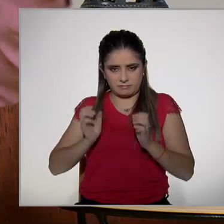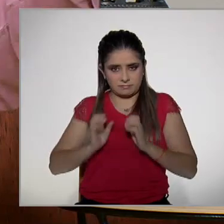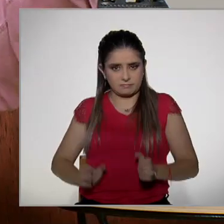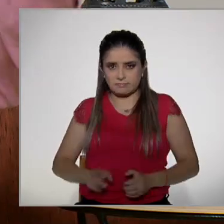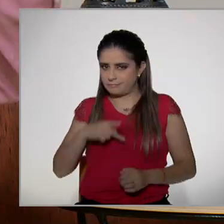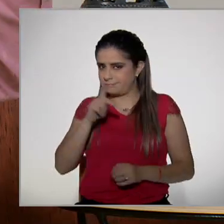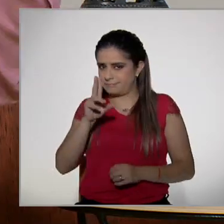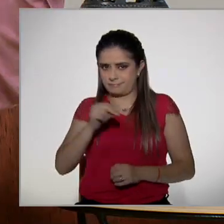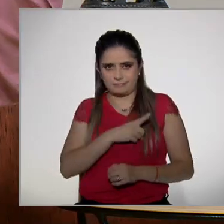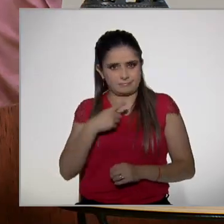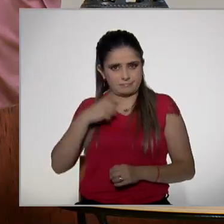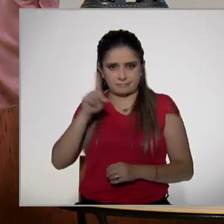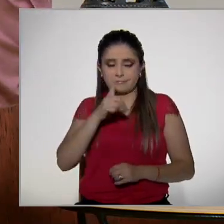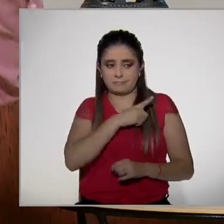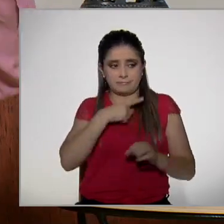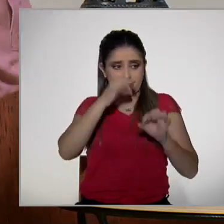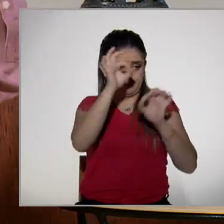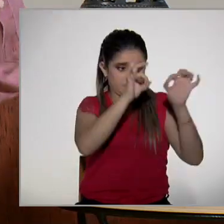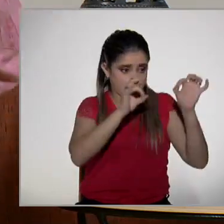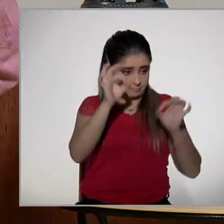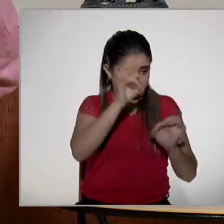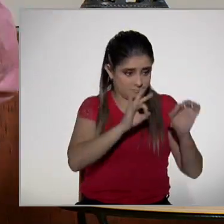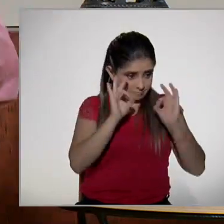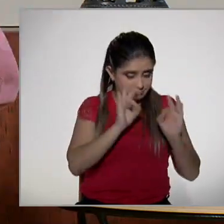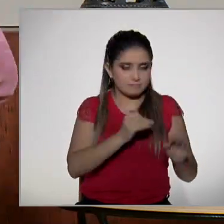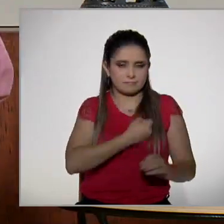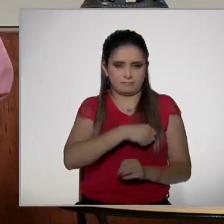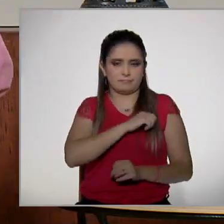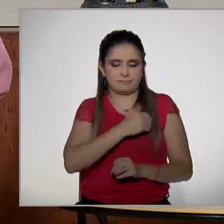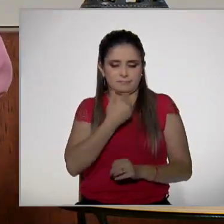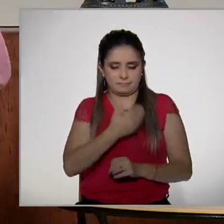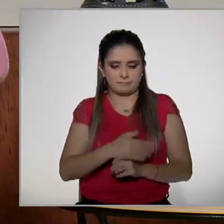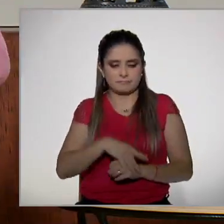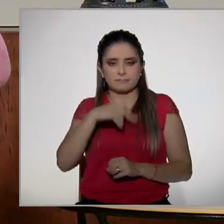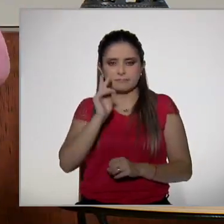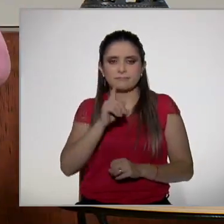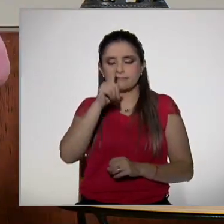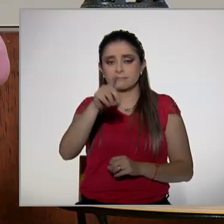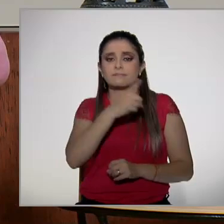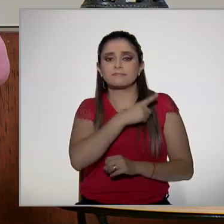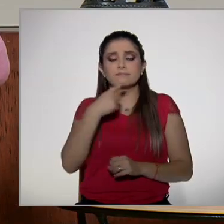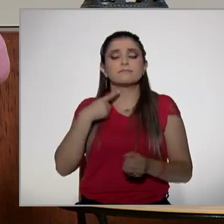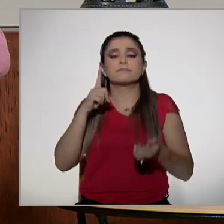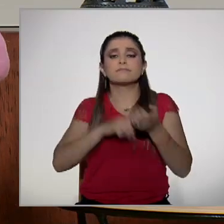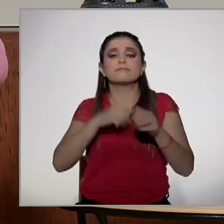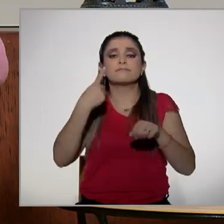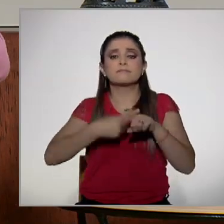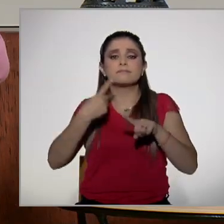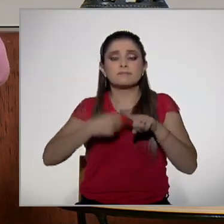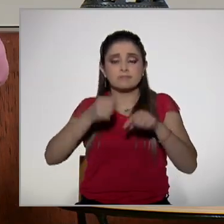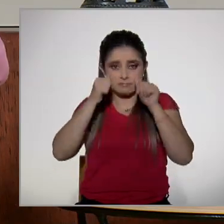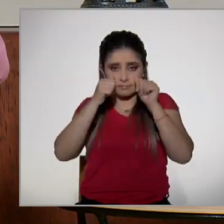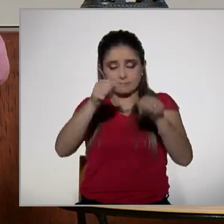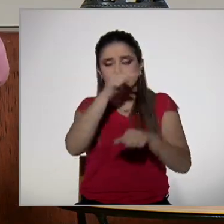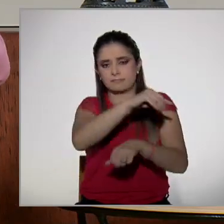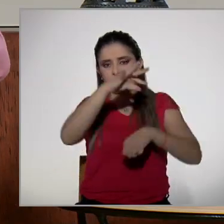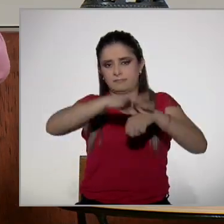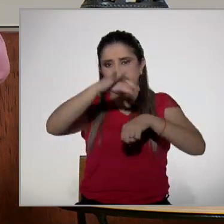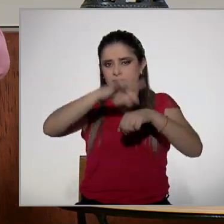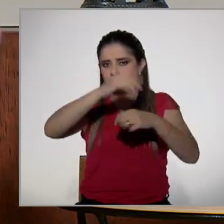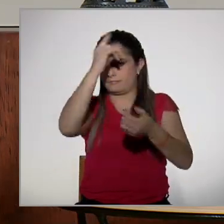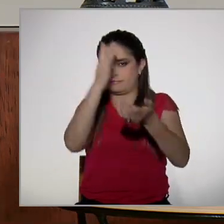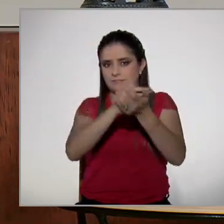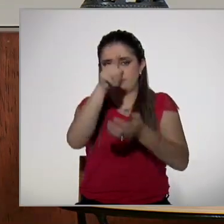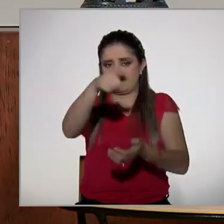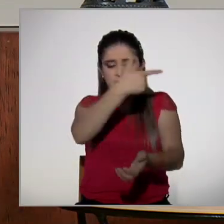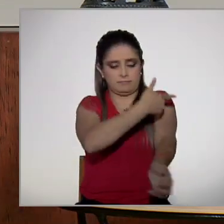estar más uniformados para que así me entiendan pero esto no se agobien ustedes esos lo tiene que interpretar un médico ustedes solo sepan que la biometría